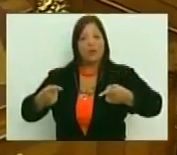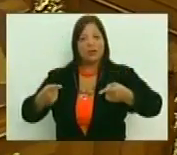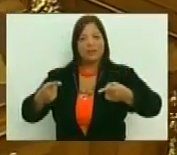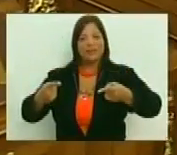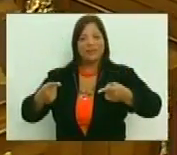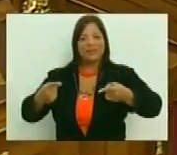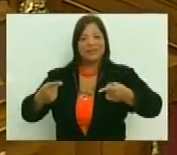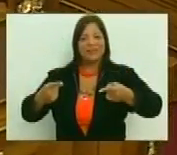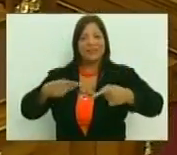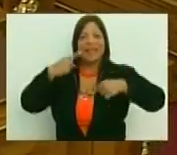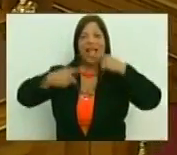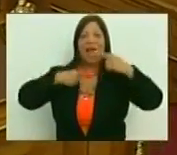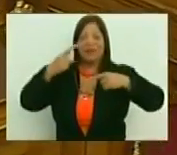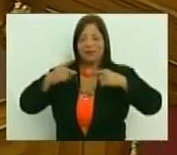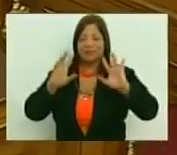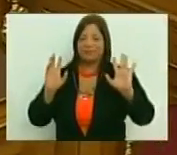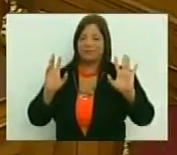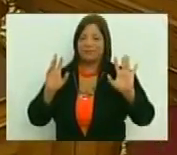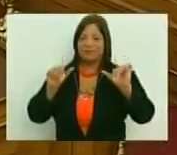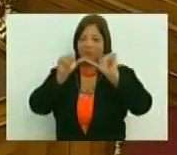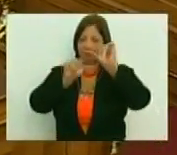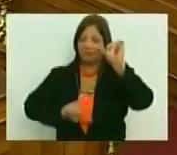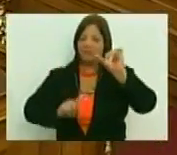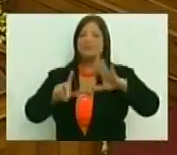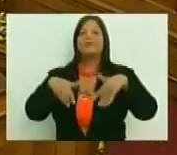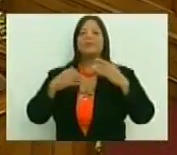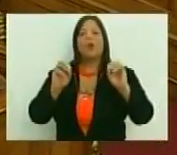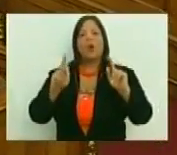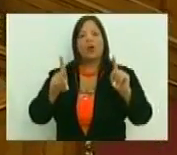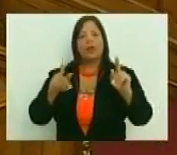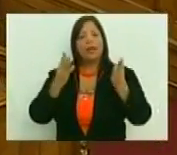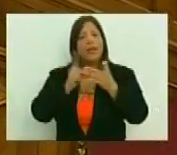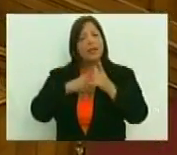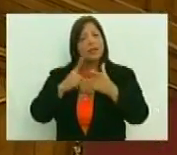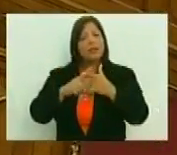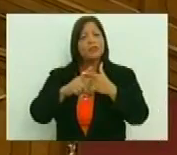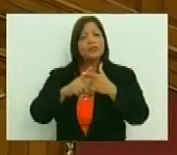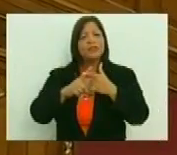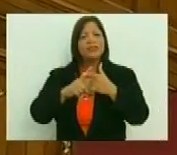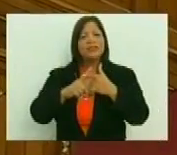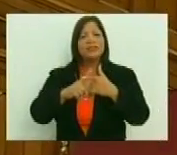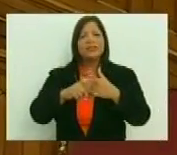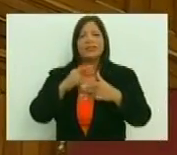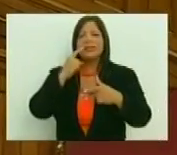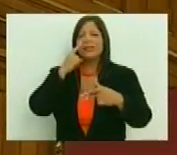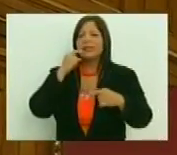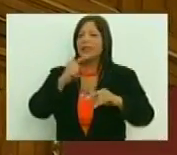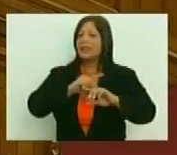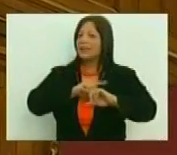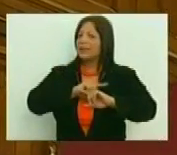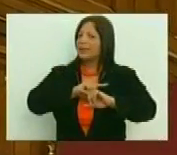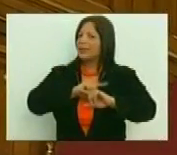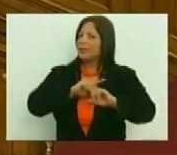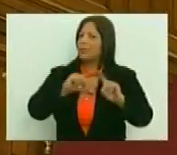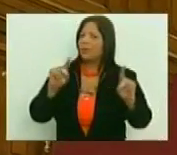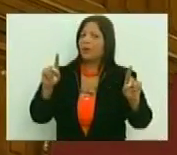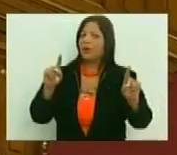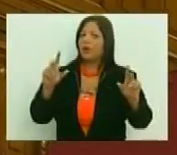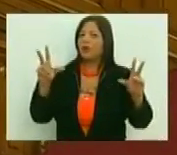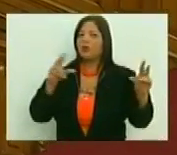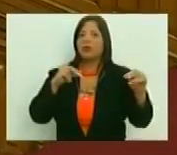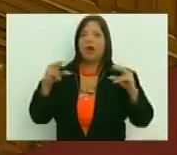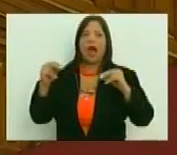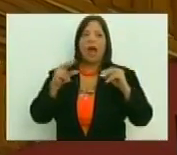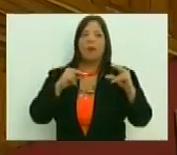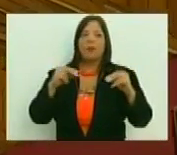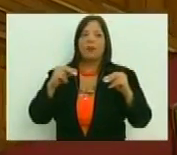a este acto, ¿no? Ok. Entonces, tampoco no sé hablar si